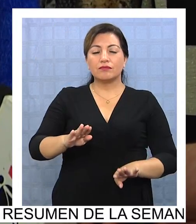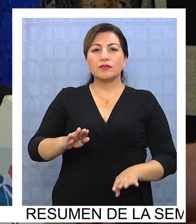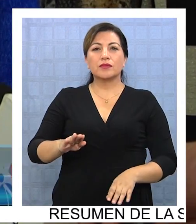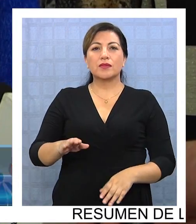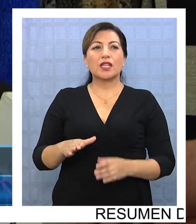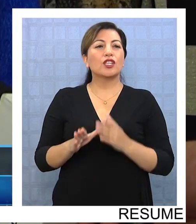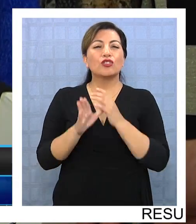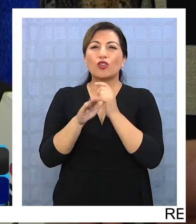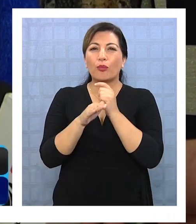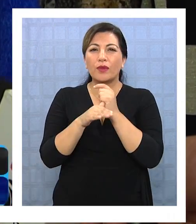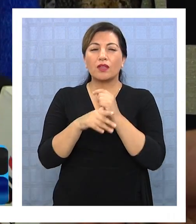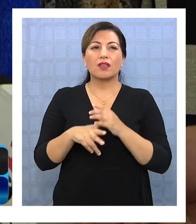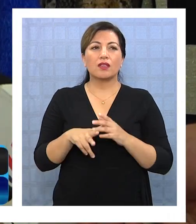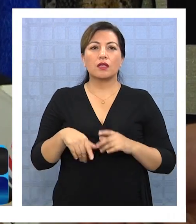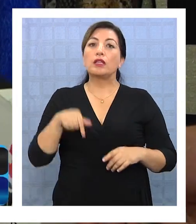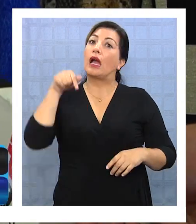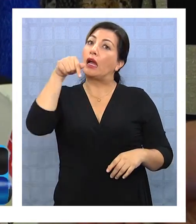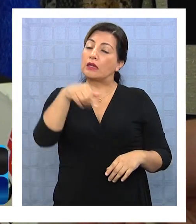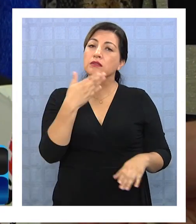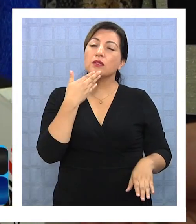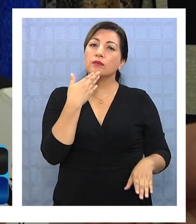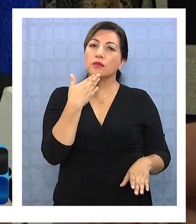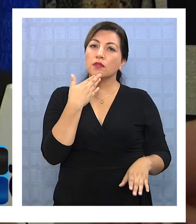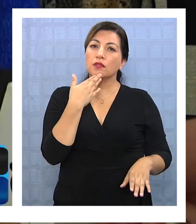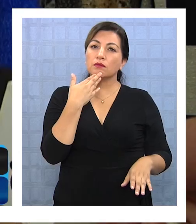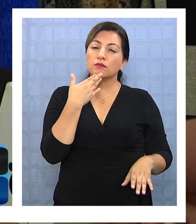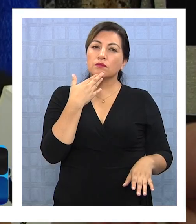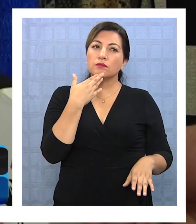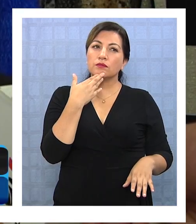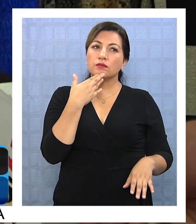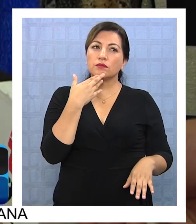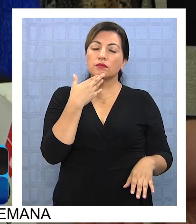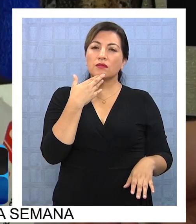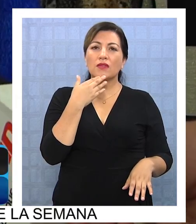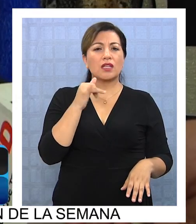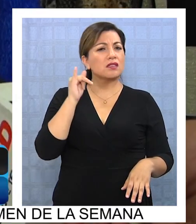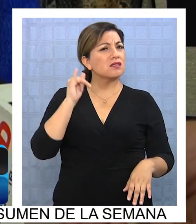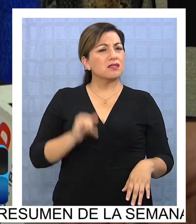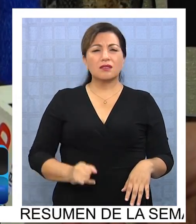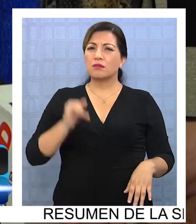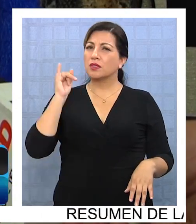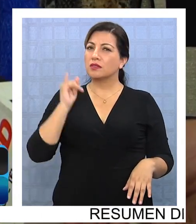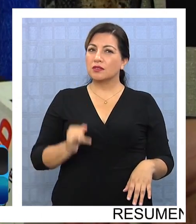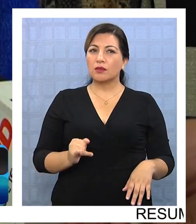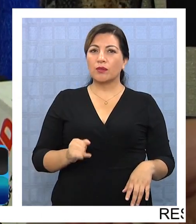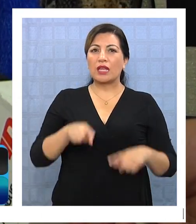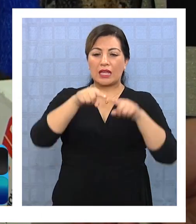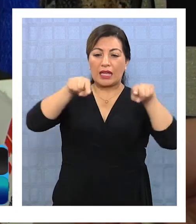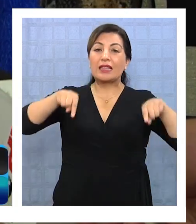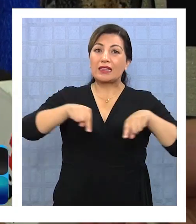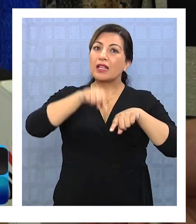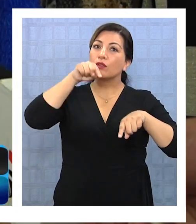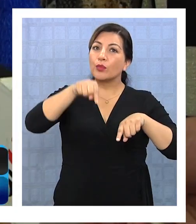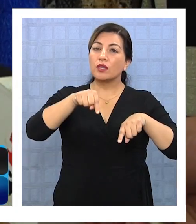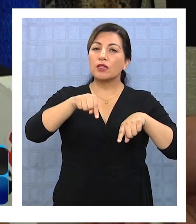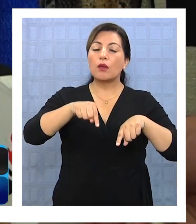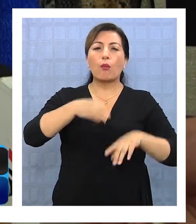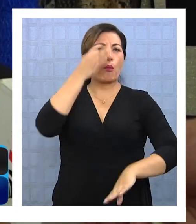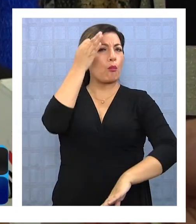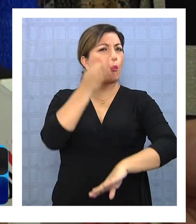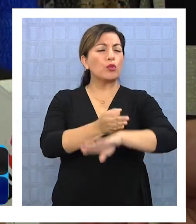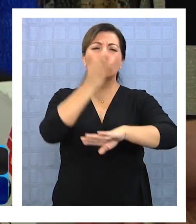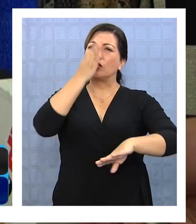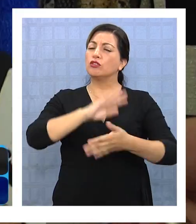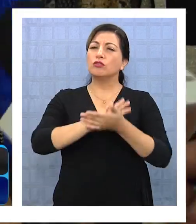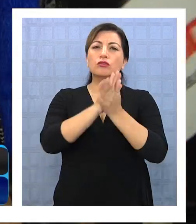Tocopilla. Y acá, bueno, la verdad, cosas que es como puntual esta boutique. Entonces, es por datos más